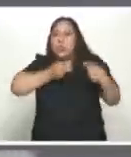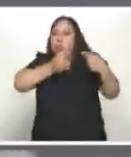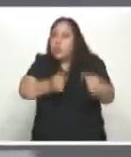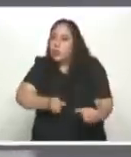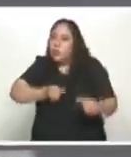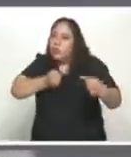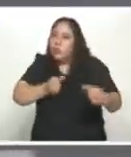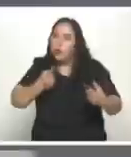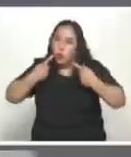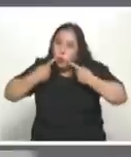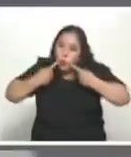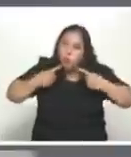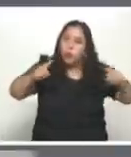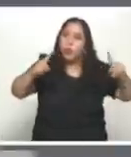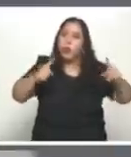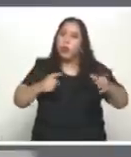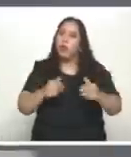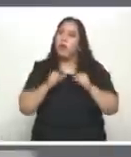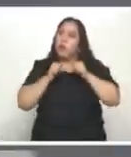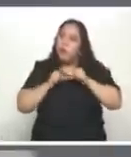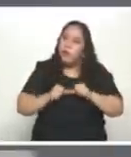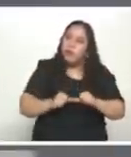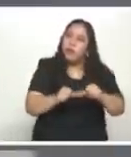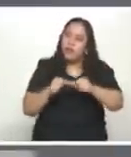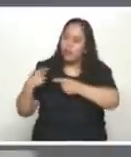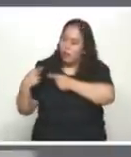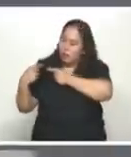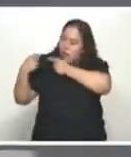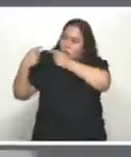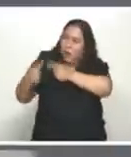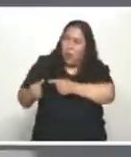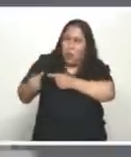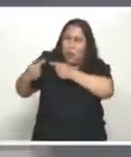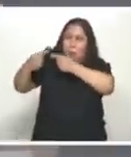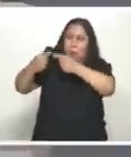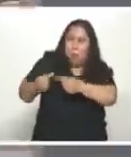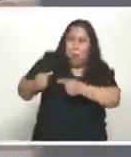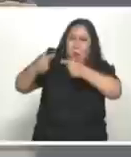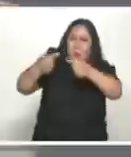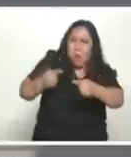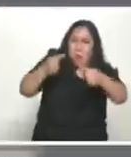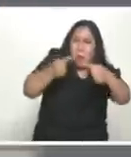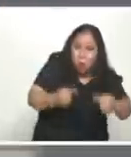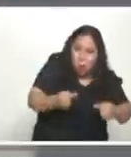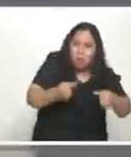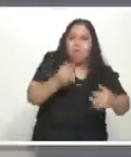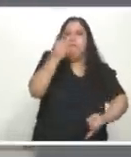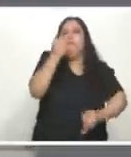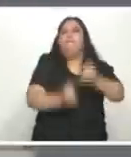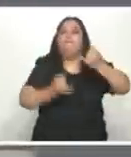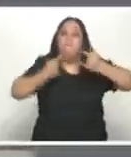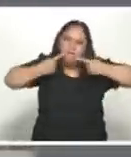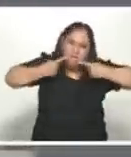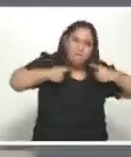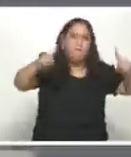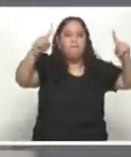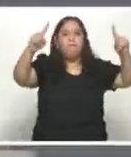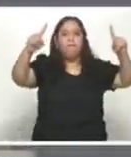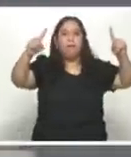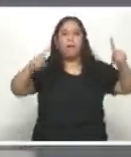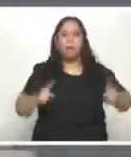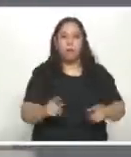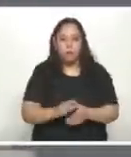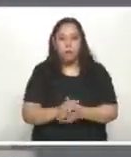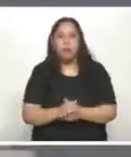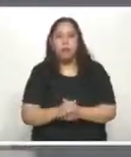batallas para llegar a la batalla final. Esta no es la batalla final, esta es una batalla Y esa batalla se tiene